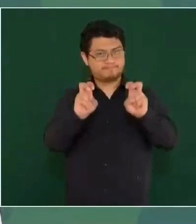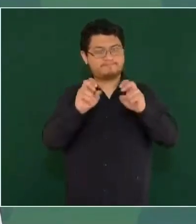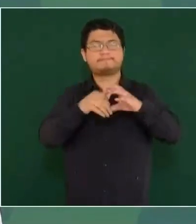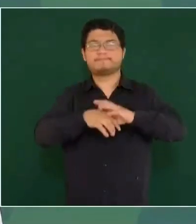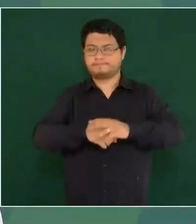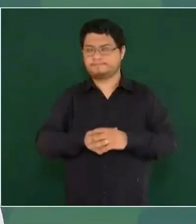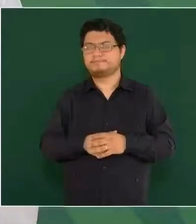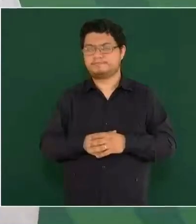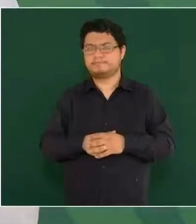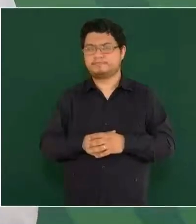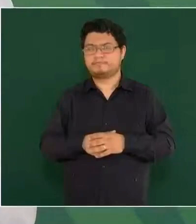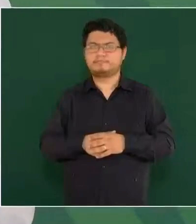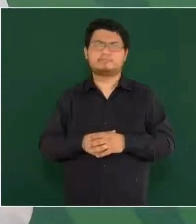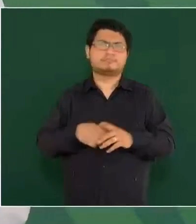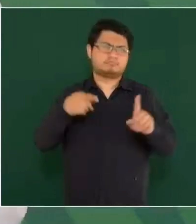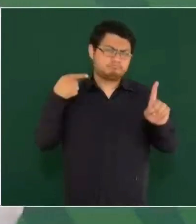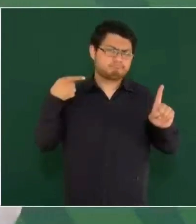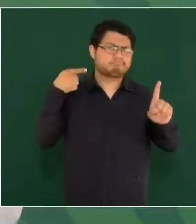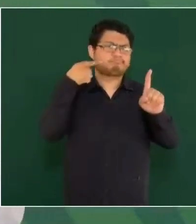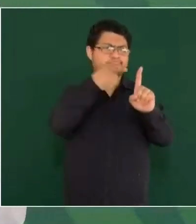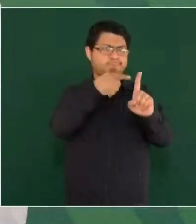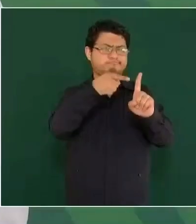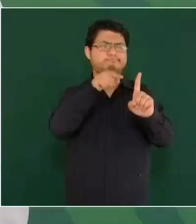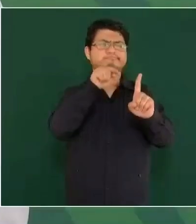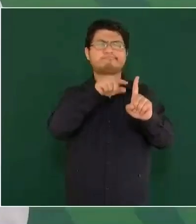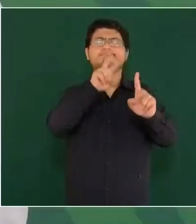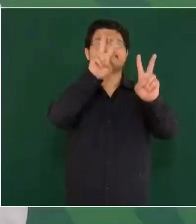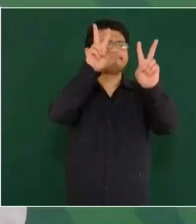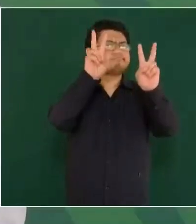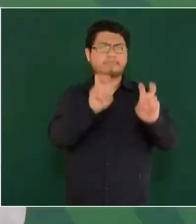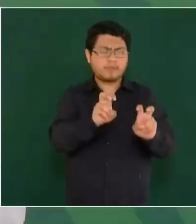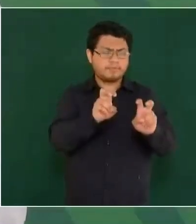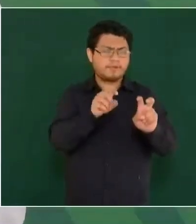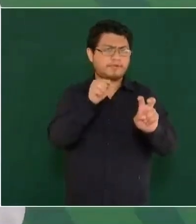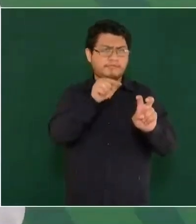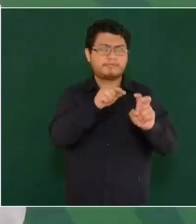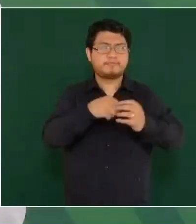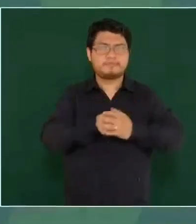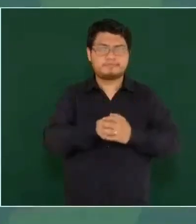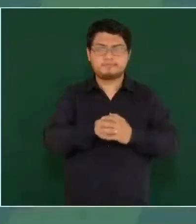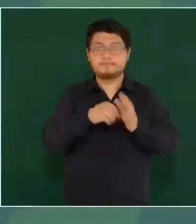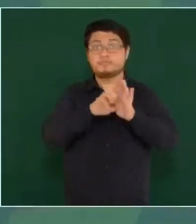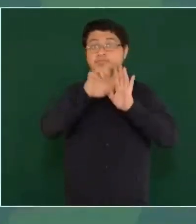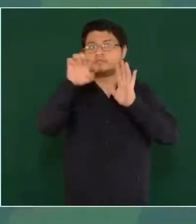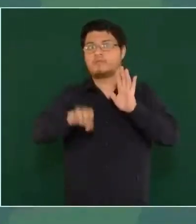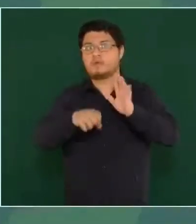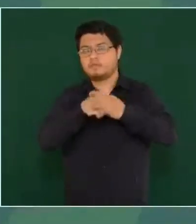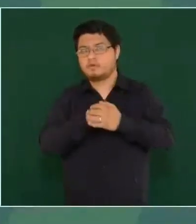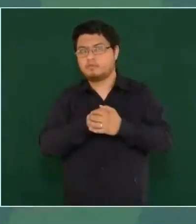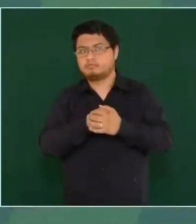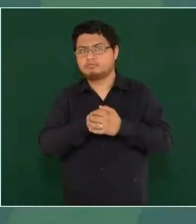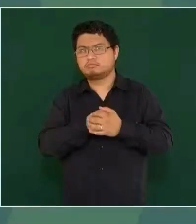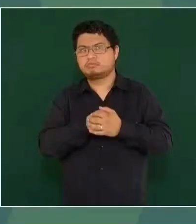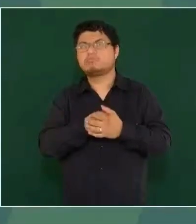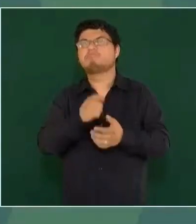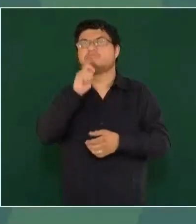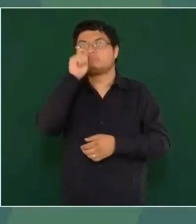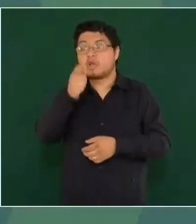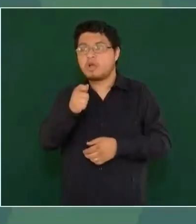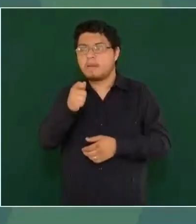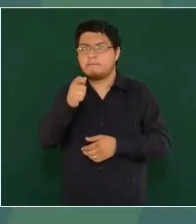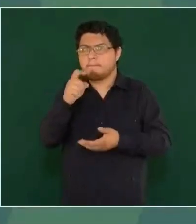lo que tiene que ver con la alimentación por ejemplo el daño que causan las